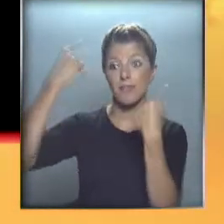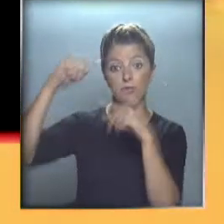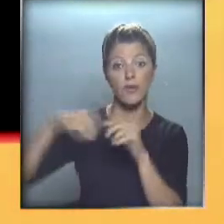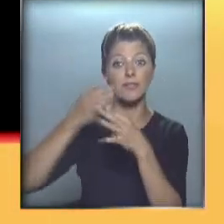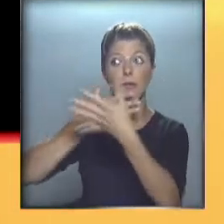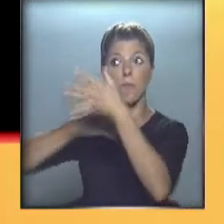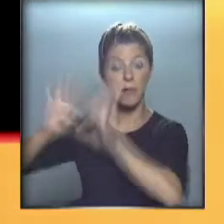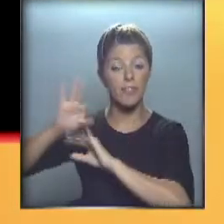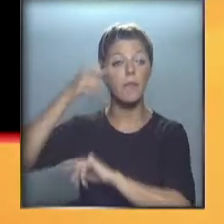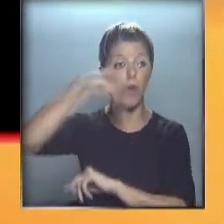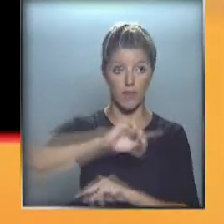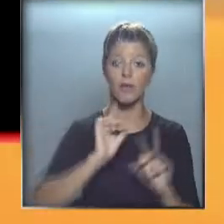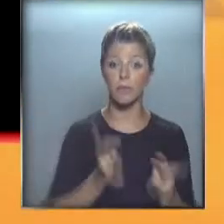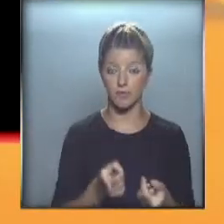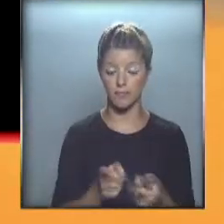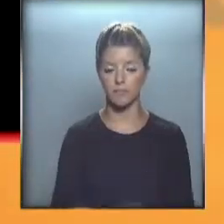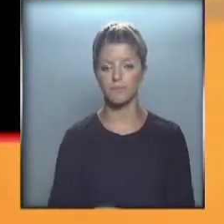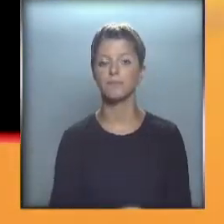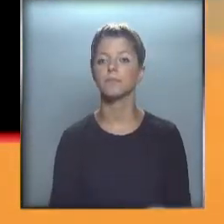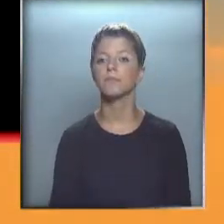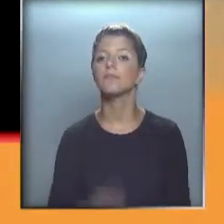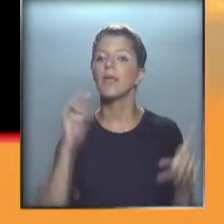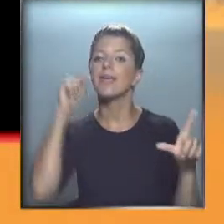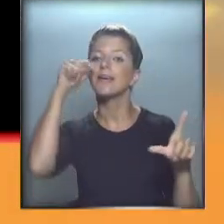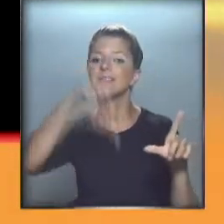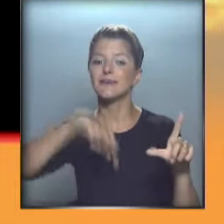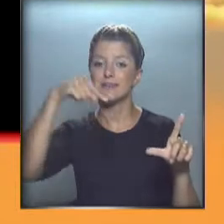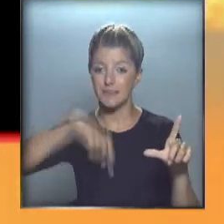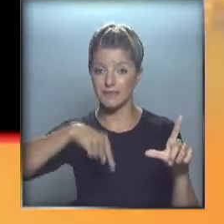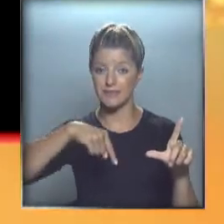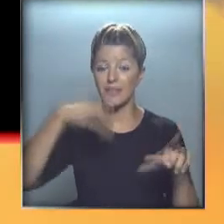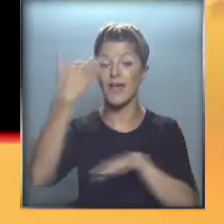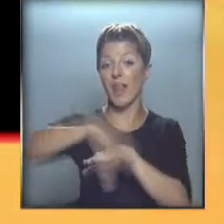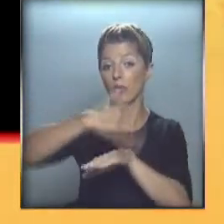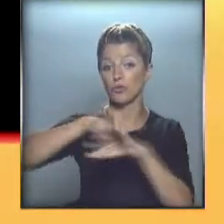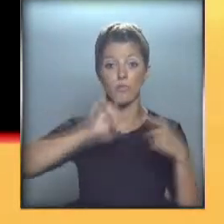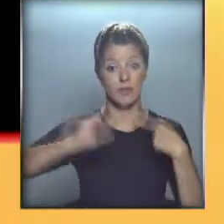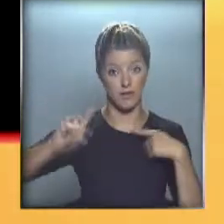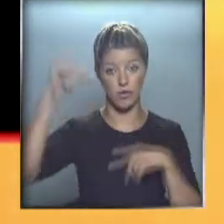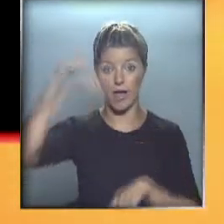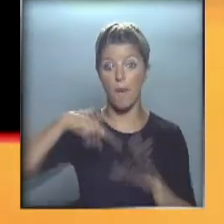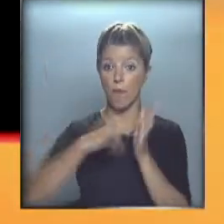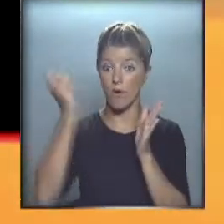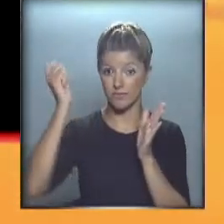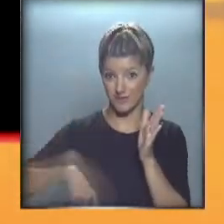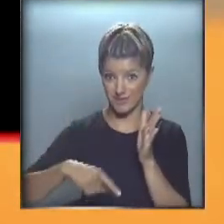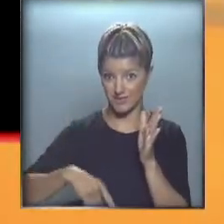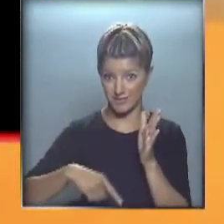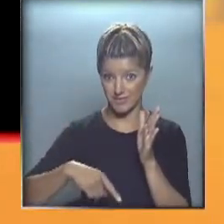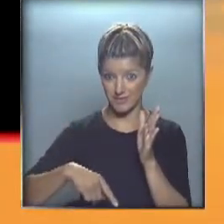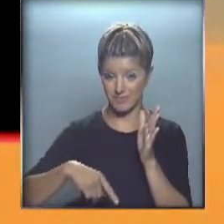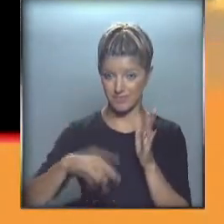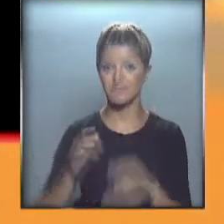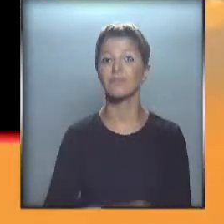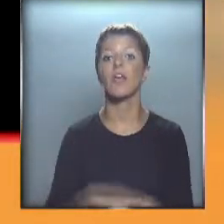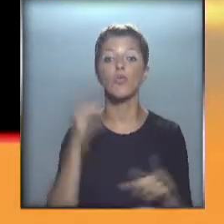acá también. Perfecto. Esto es del tránsito en vivo de Buenos Aires, tránsito de la ciudad autónoma de Buenos